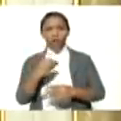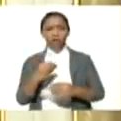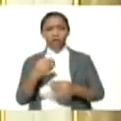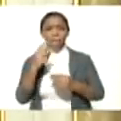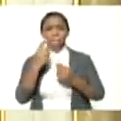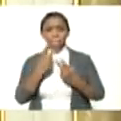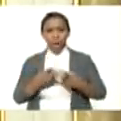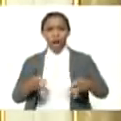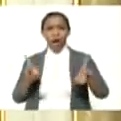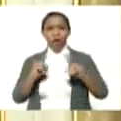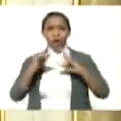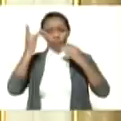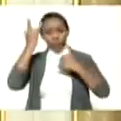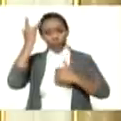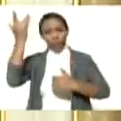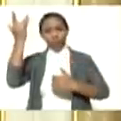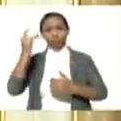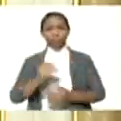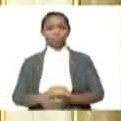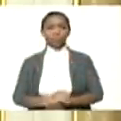valiente, inteligente.